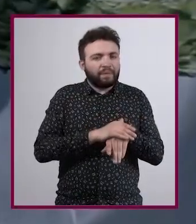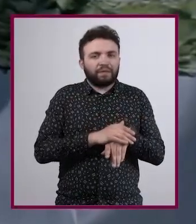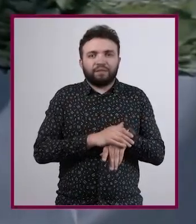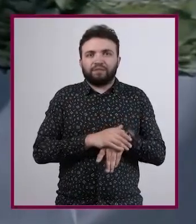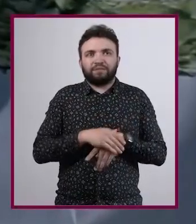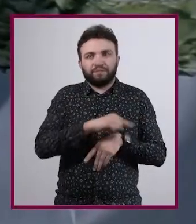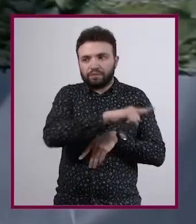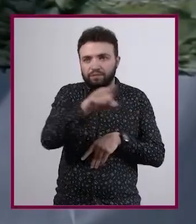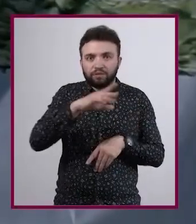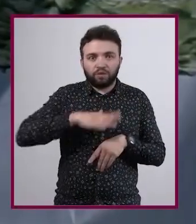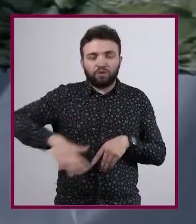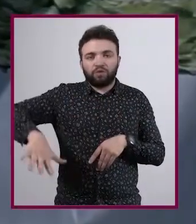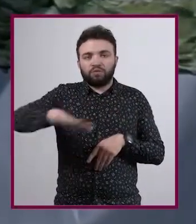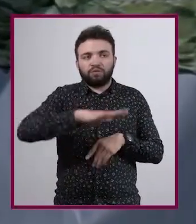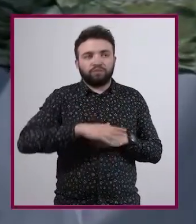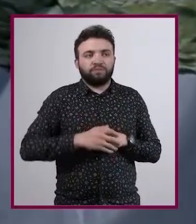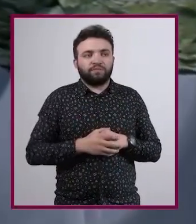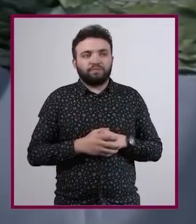personas de la comunidad.